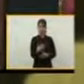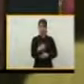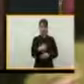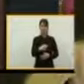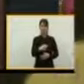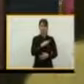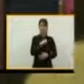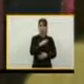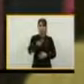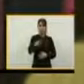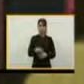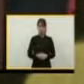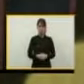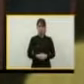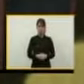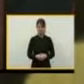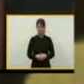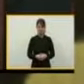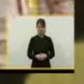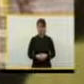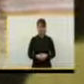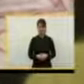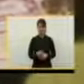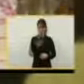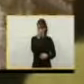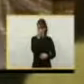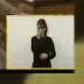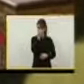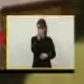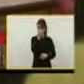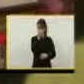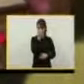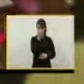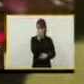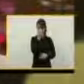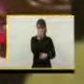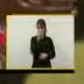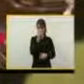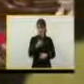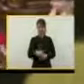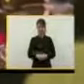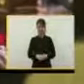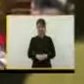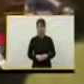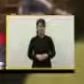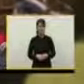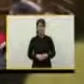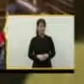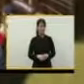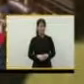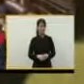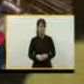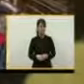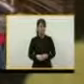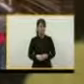toda Galiza. E a declaración é o asombro que é profundamente delator do señor Sánchez cando